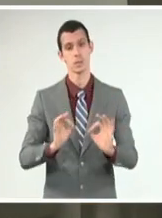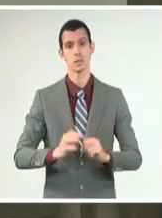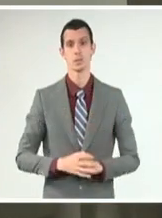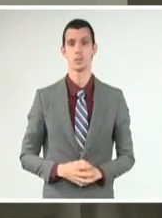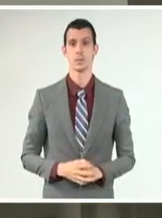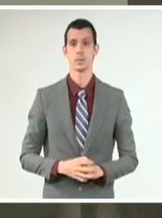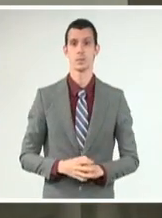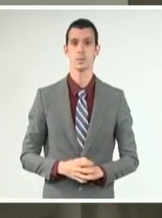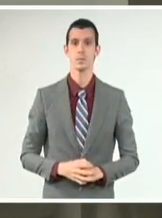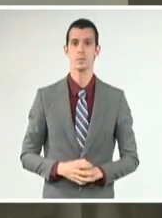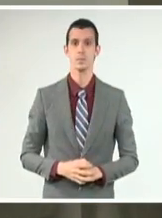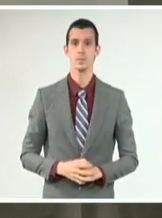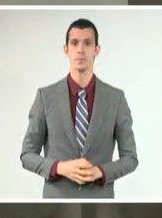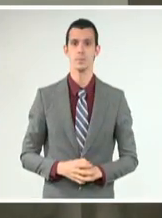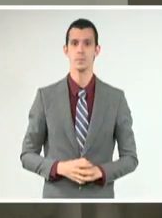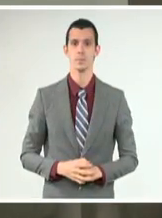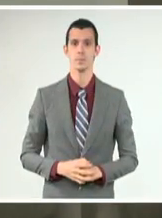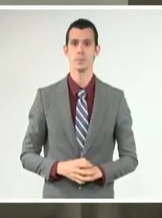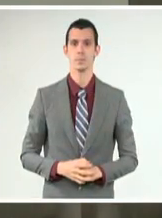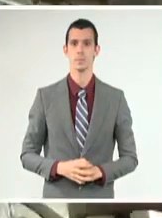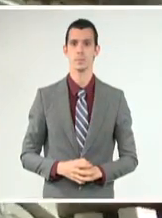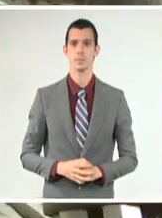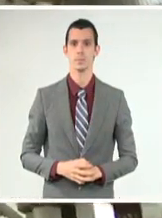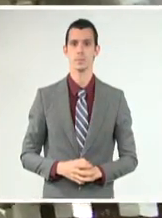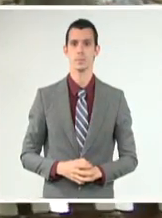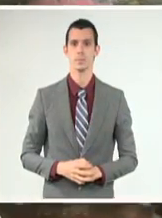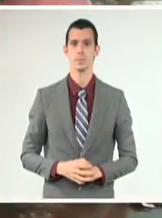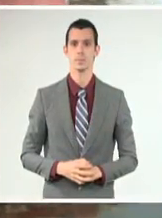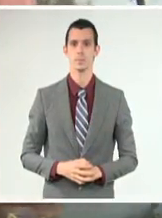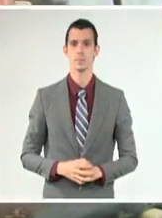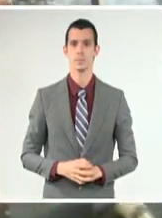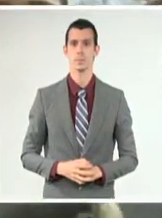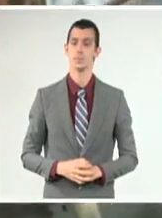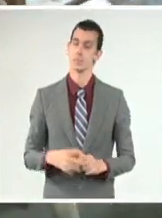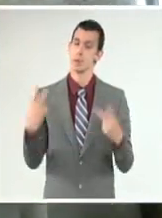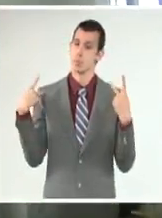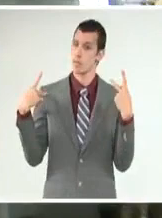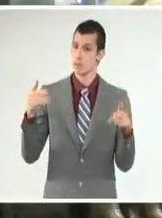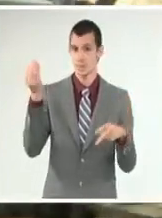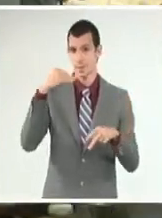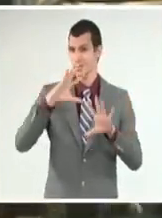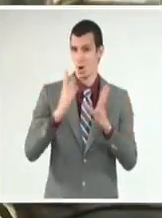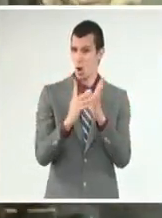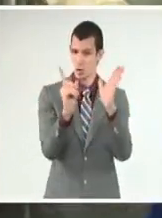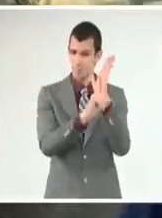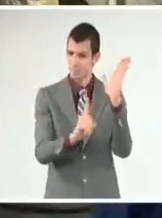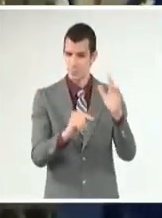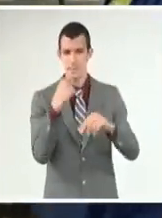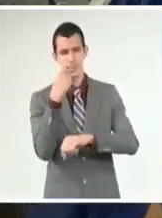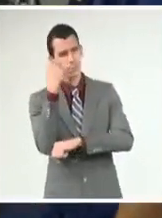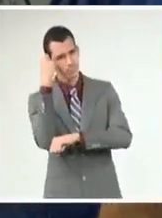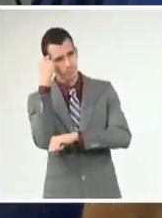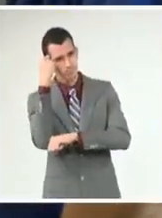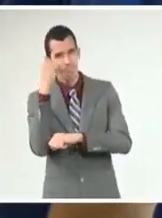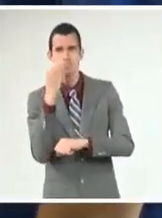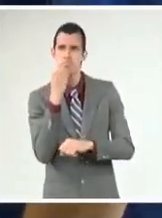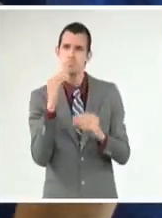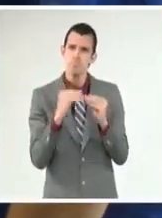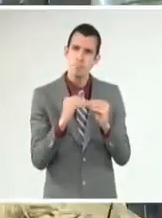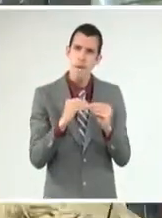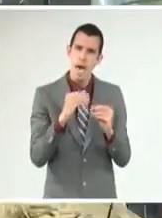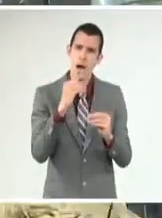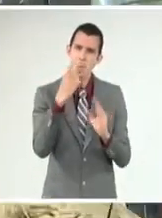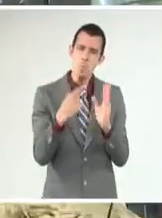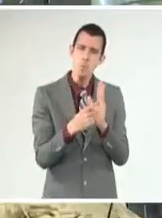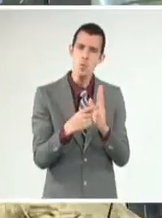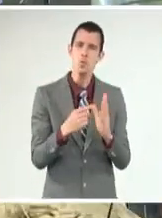Expertos aseguran que para garantizar estabilidad en el sistema sin afectaciones en el servicio se